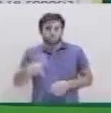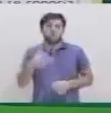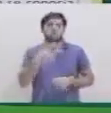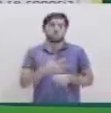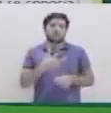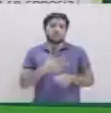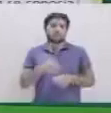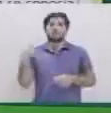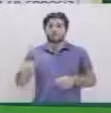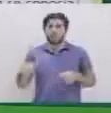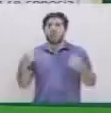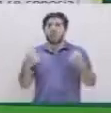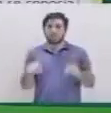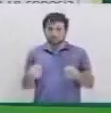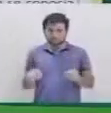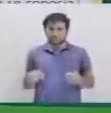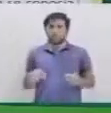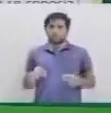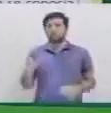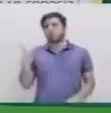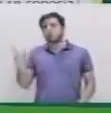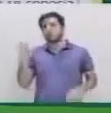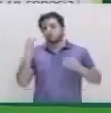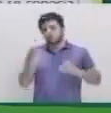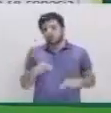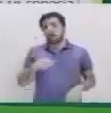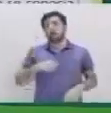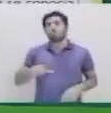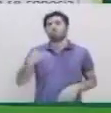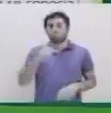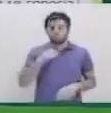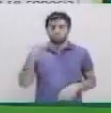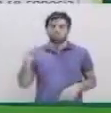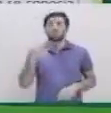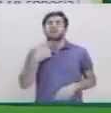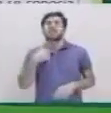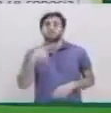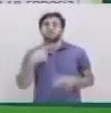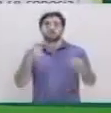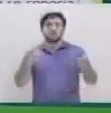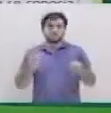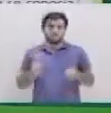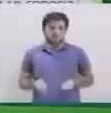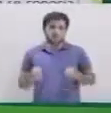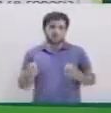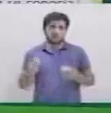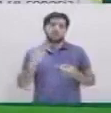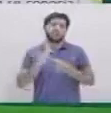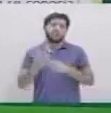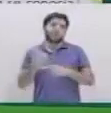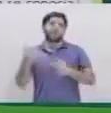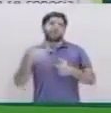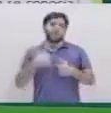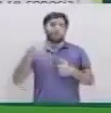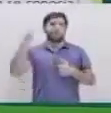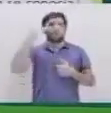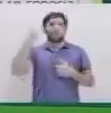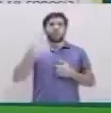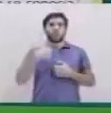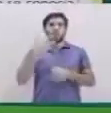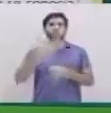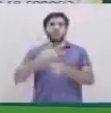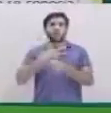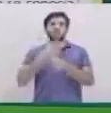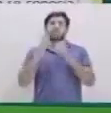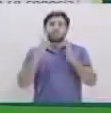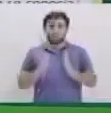destacar a todos los guatemaltecos. ¿Quién no se siente orgulloso al escuchar una pieza de marimba interpretada en cualquier otro país? Tú escuchas marimbas y te reconoces y te